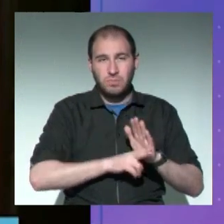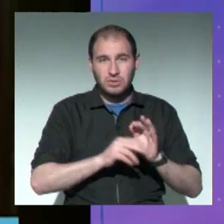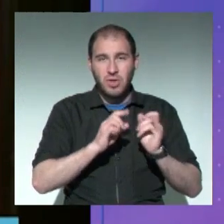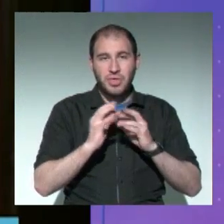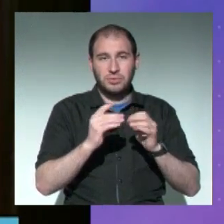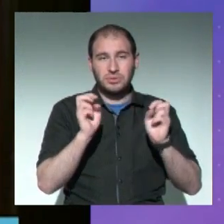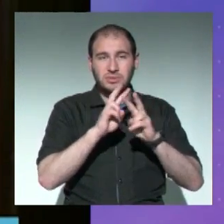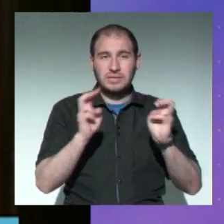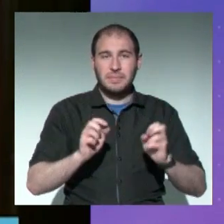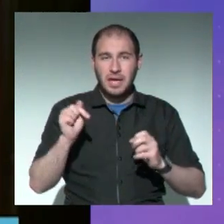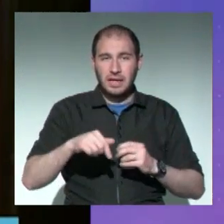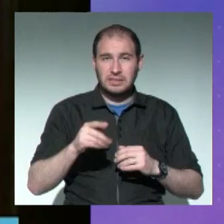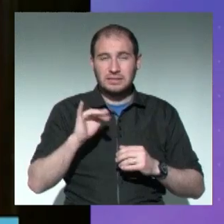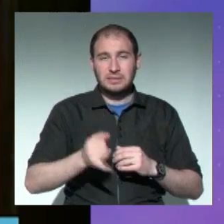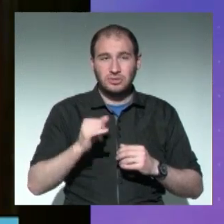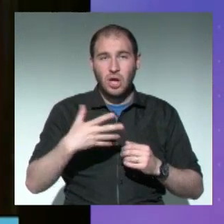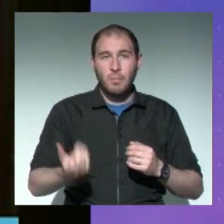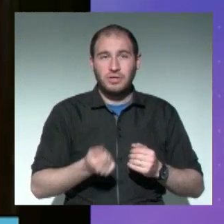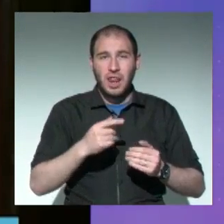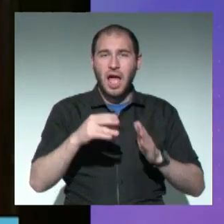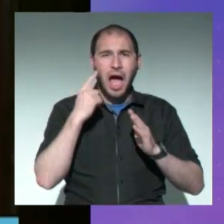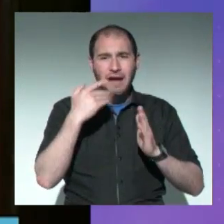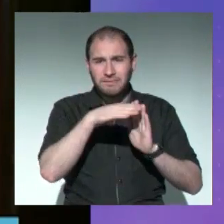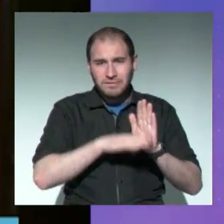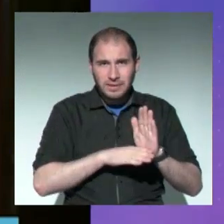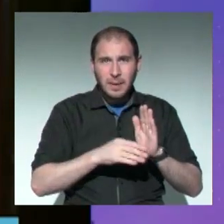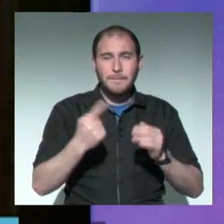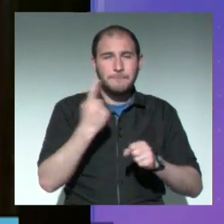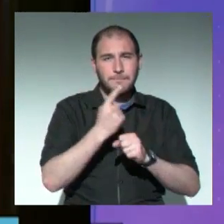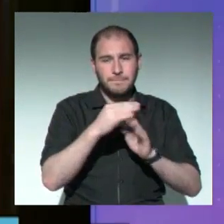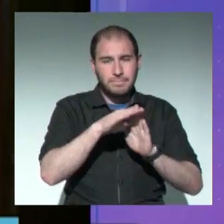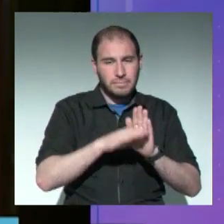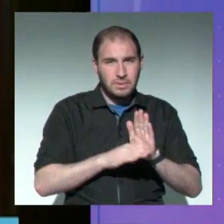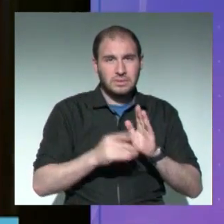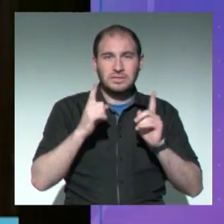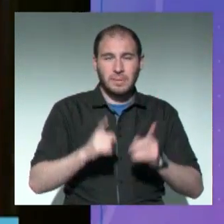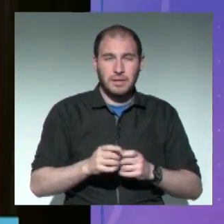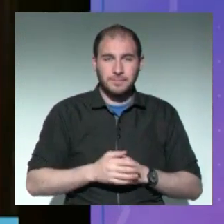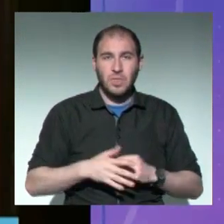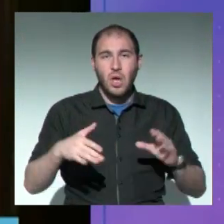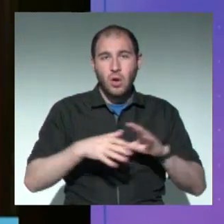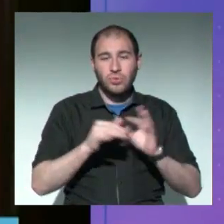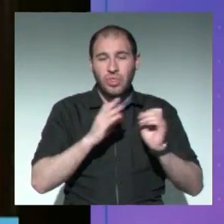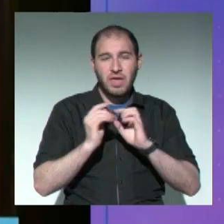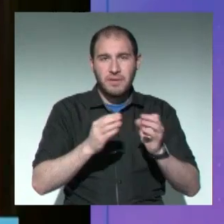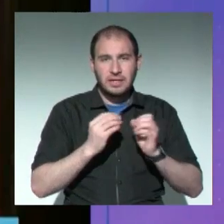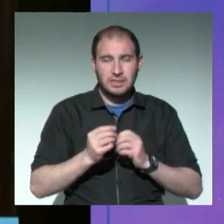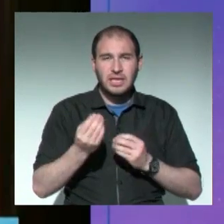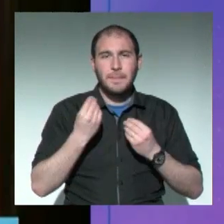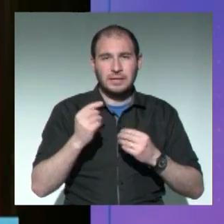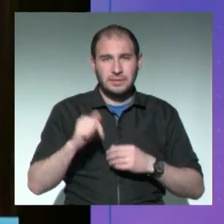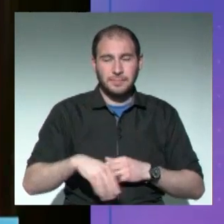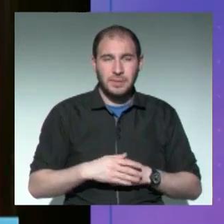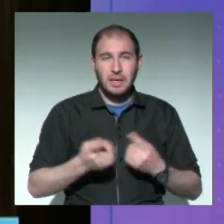discusión sobre estos temas debería ser la oportunidad para diagnosticar, para establecer prioridades y para precisamente debatir qué es lo que nos está